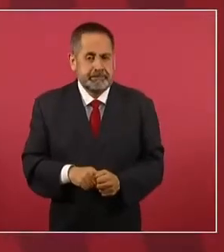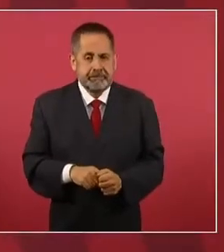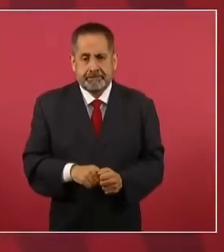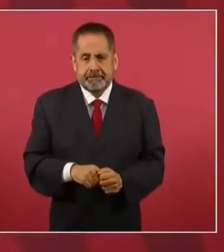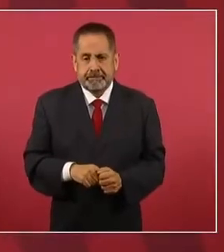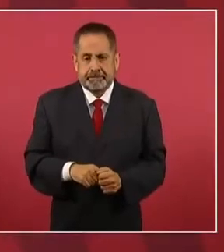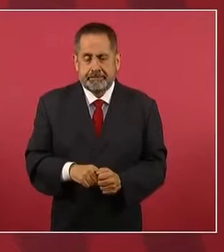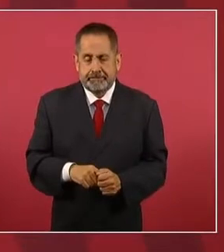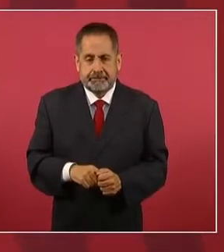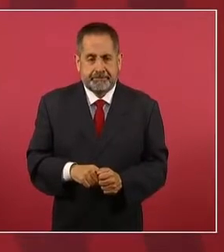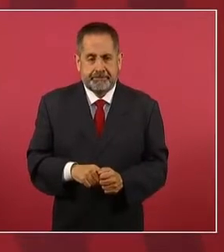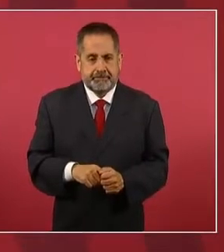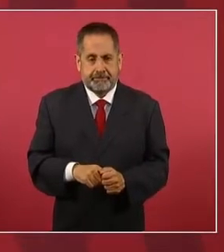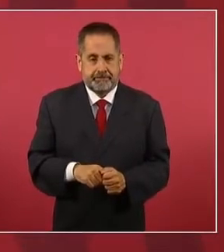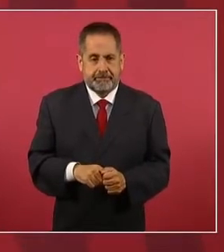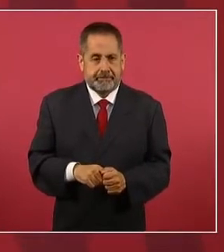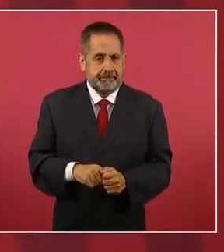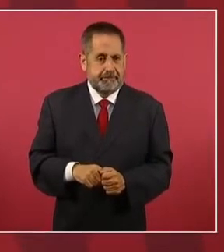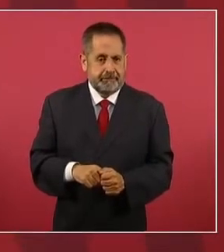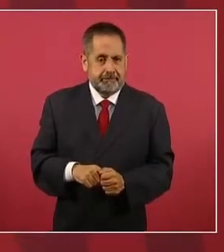y